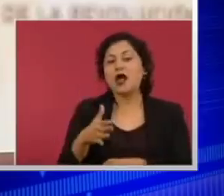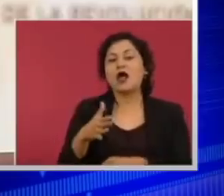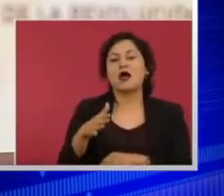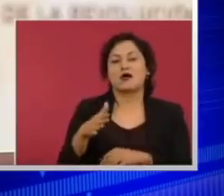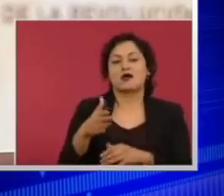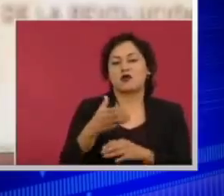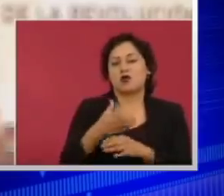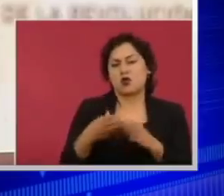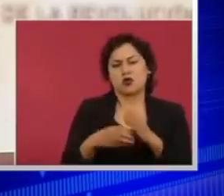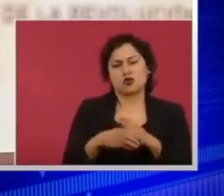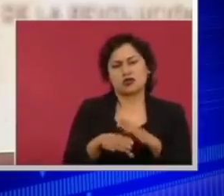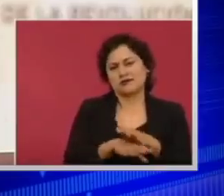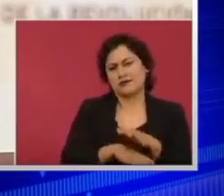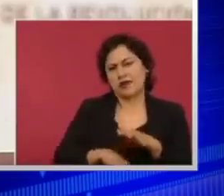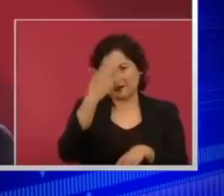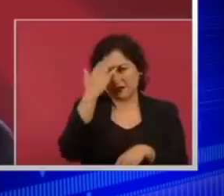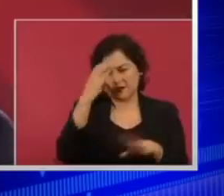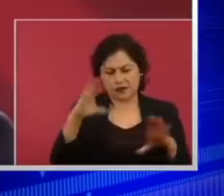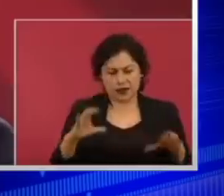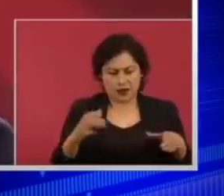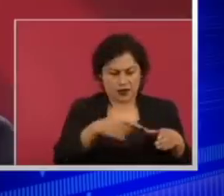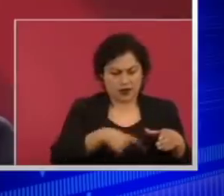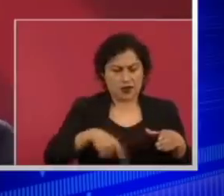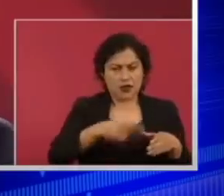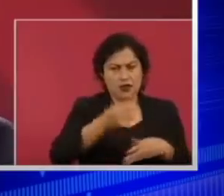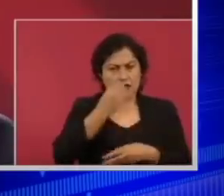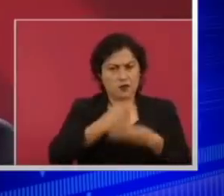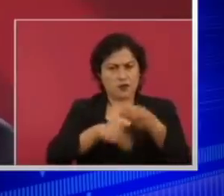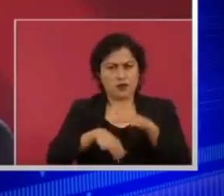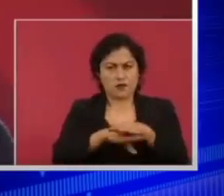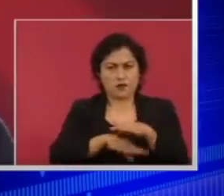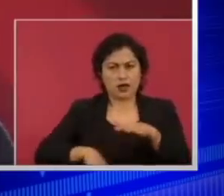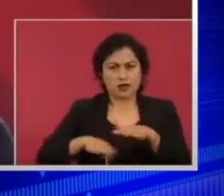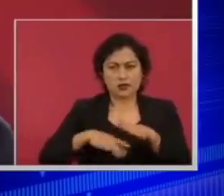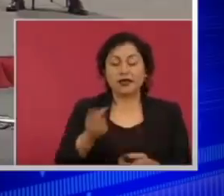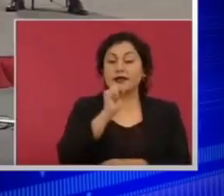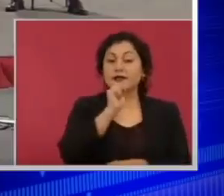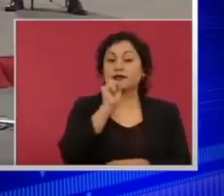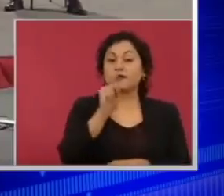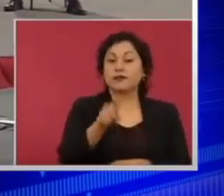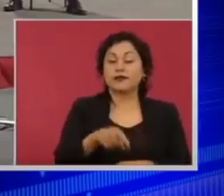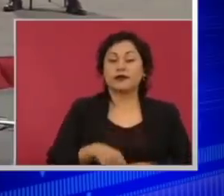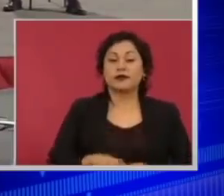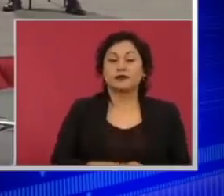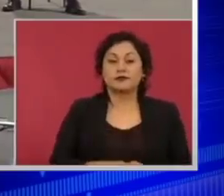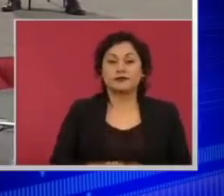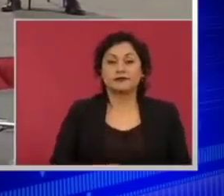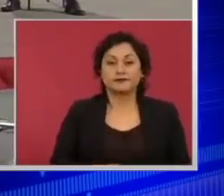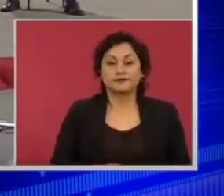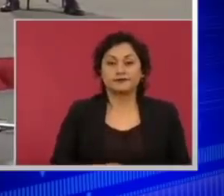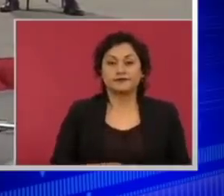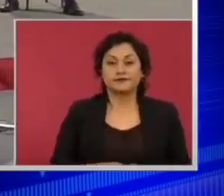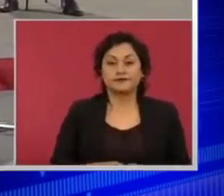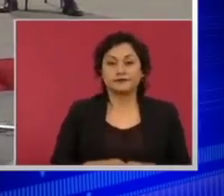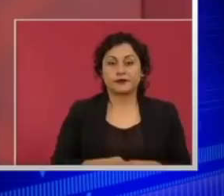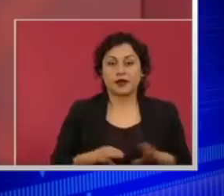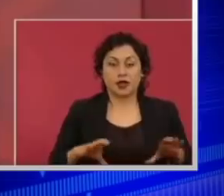una canasta básica a precios bajos y que sea una alimentación